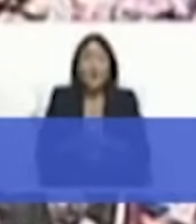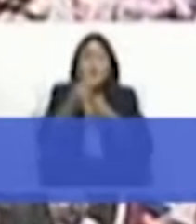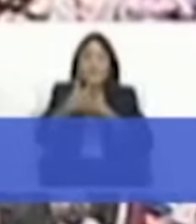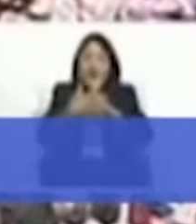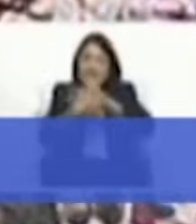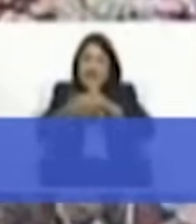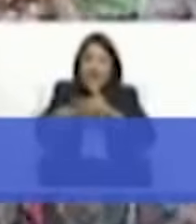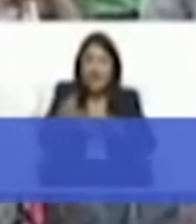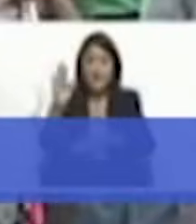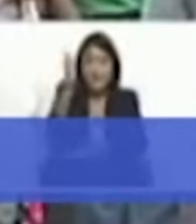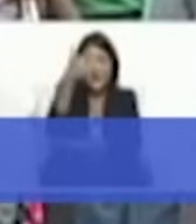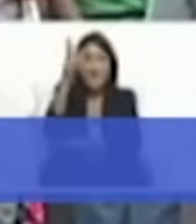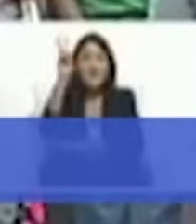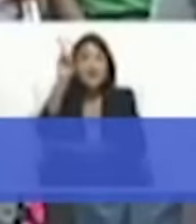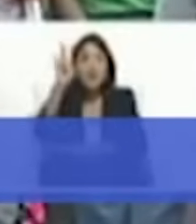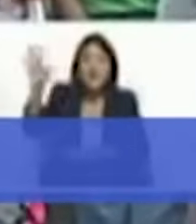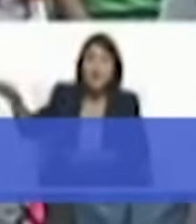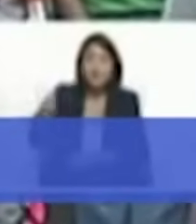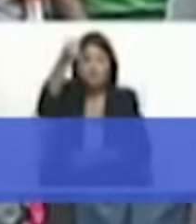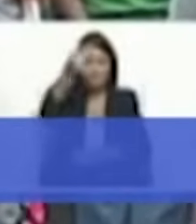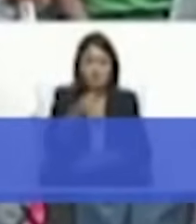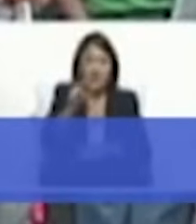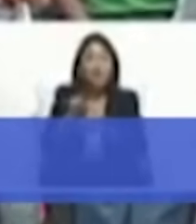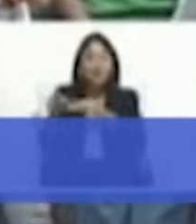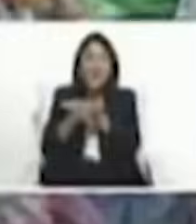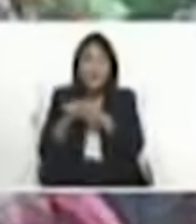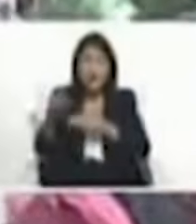de Venezuela para poner la bandera de ellos.